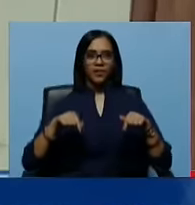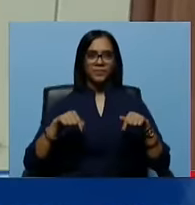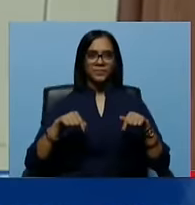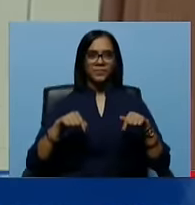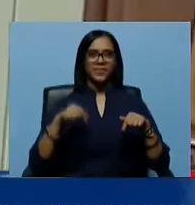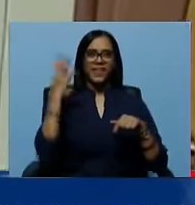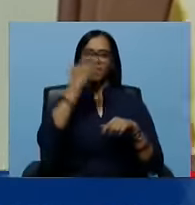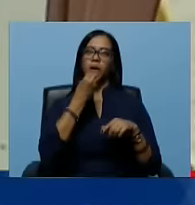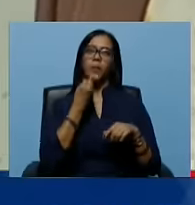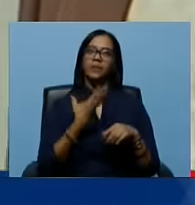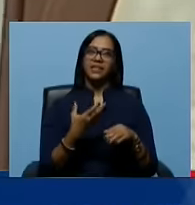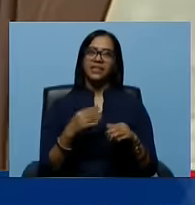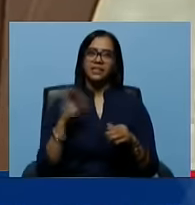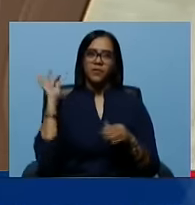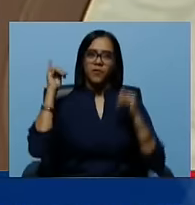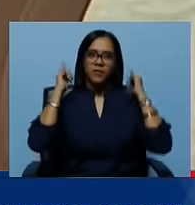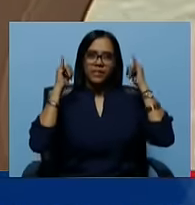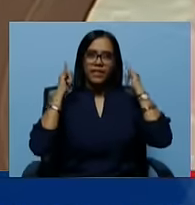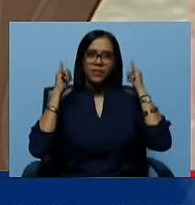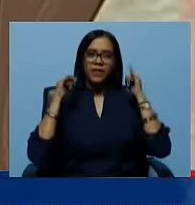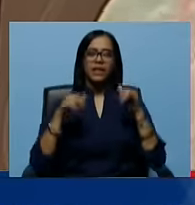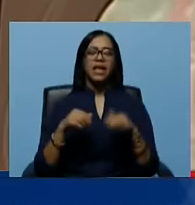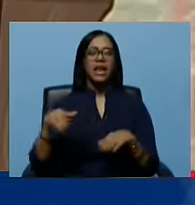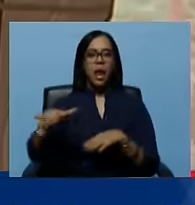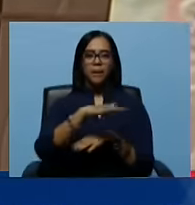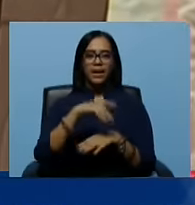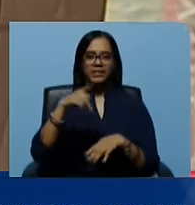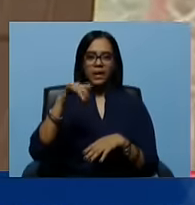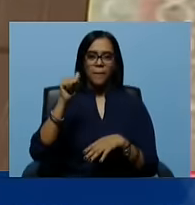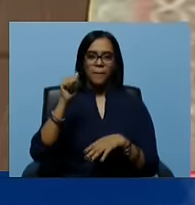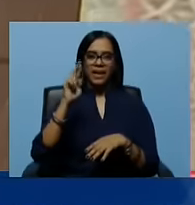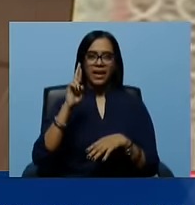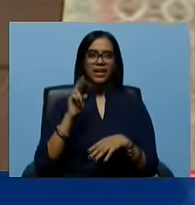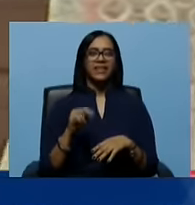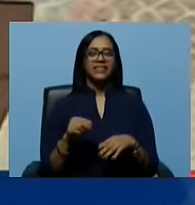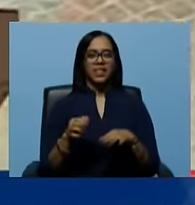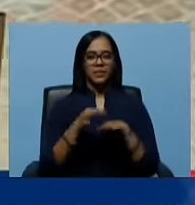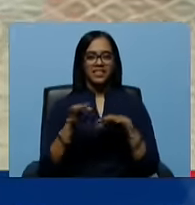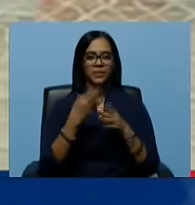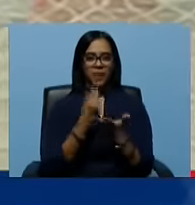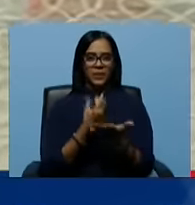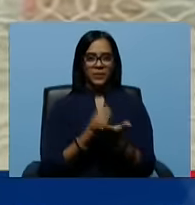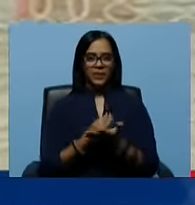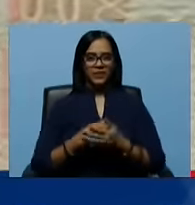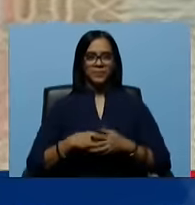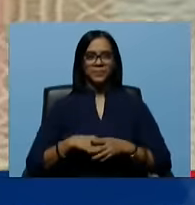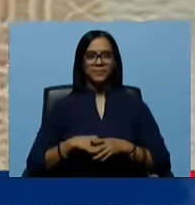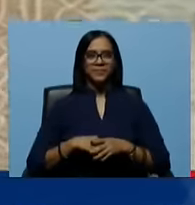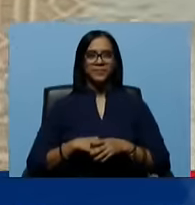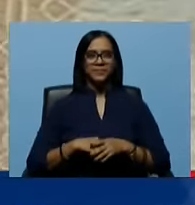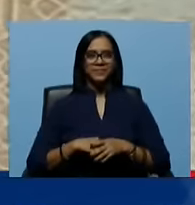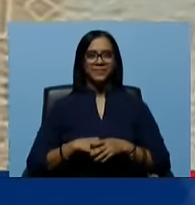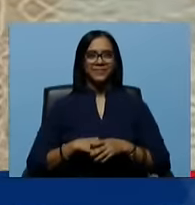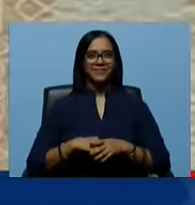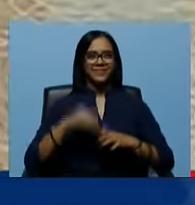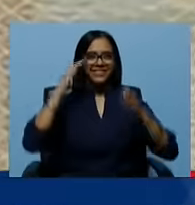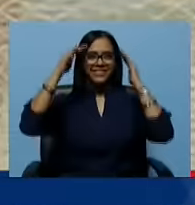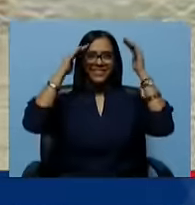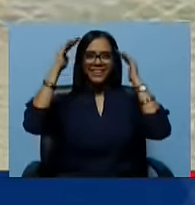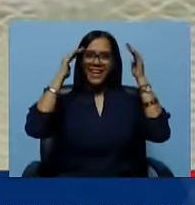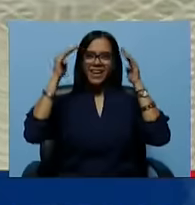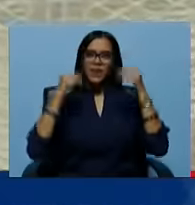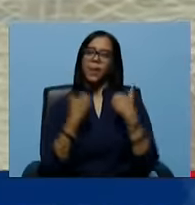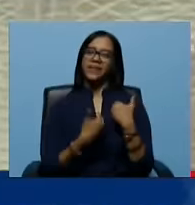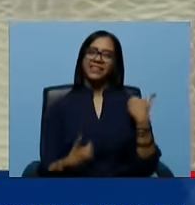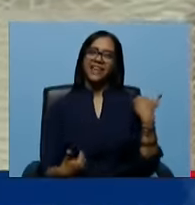este hermosísimo festival en la Plaza Piar del municipio Maturín. Adelante, Fanny. Saludo, presidente.